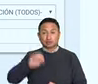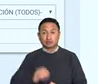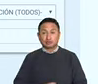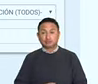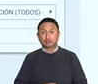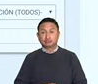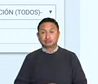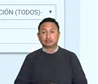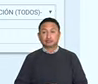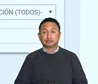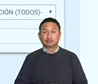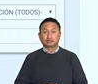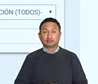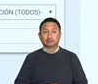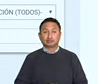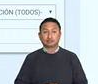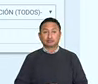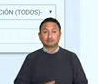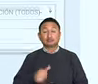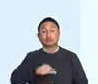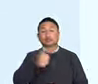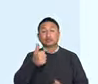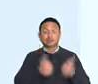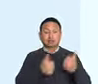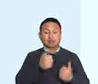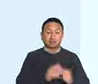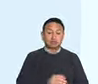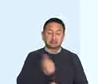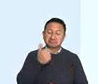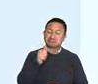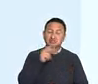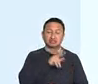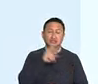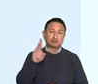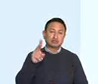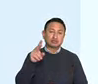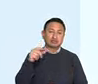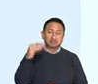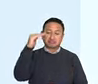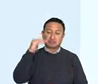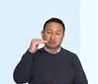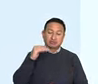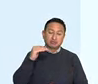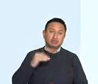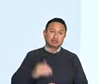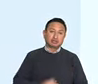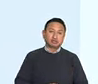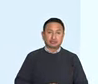30.31%. El resto de candidatos, Jimmy Jairala tiene un 10.32%, Pedro Eduard,